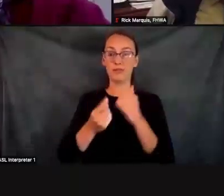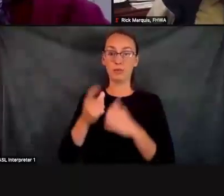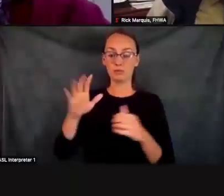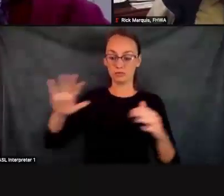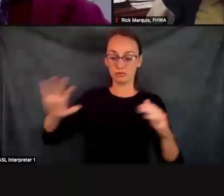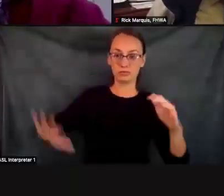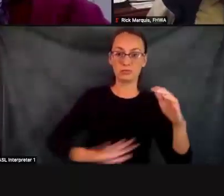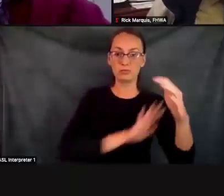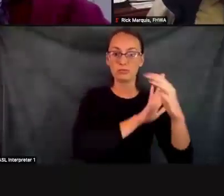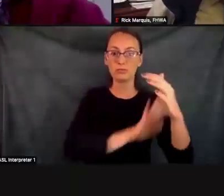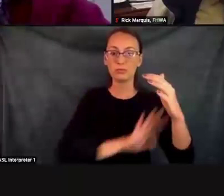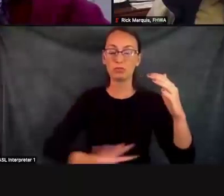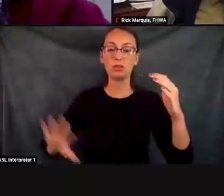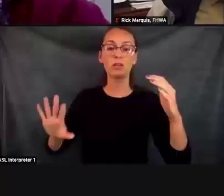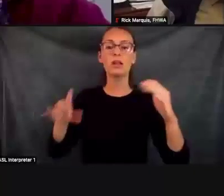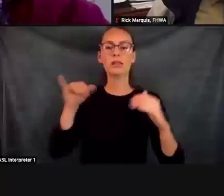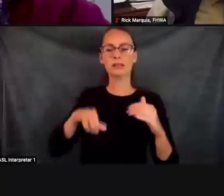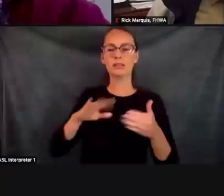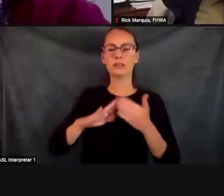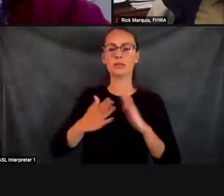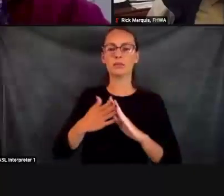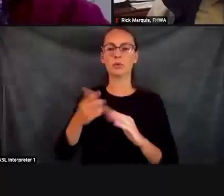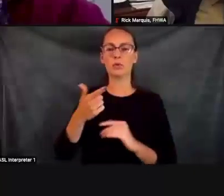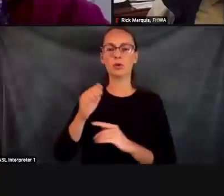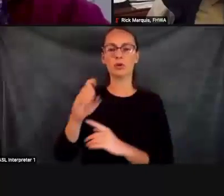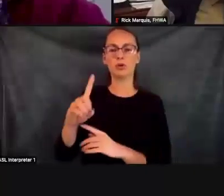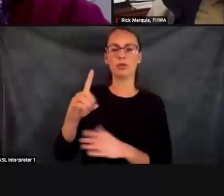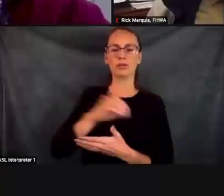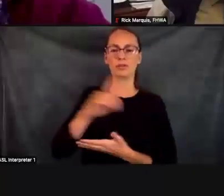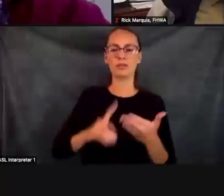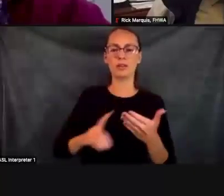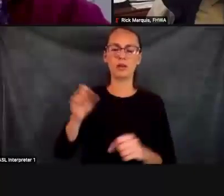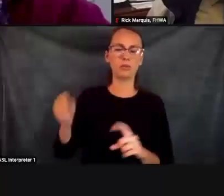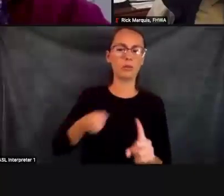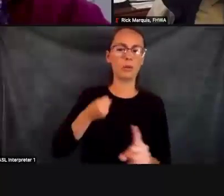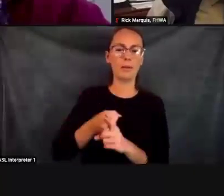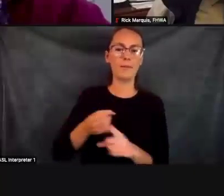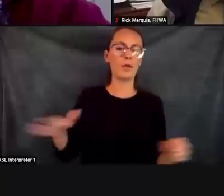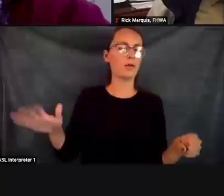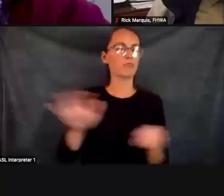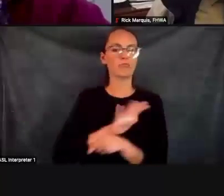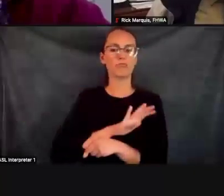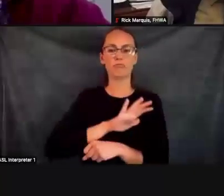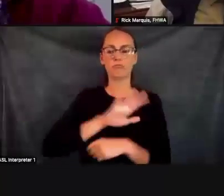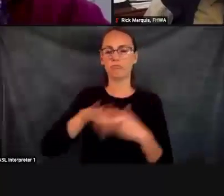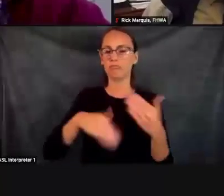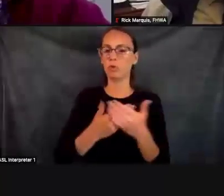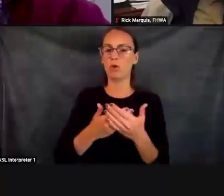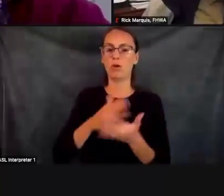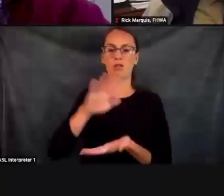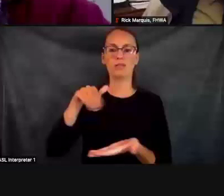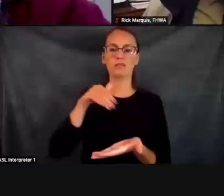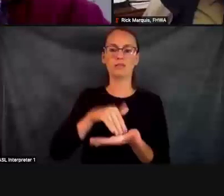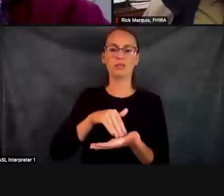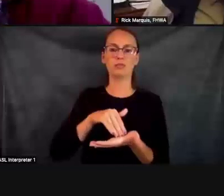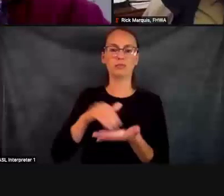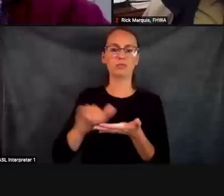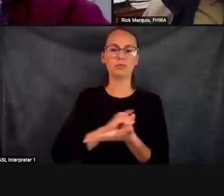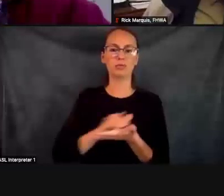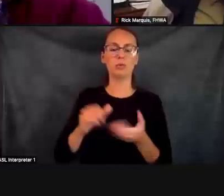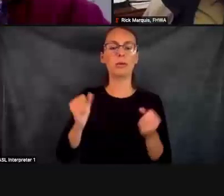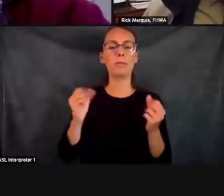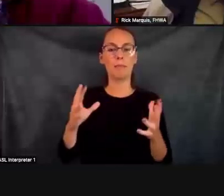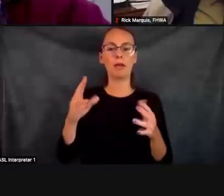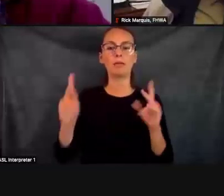otros lugares. Esta red comunitaria va a tener un impacto sobre todo New York